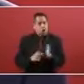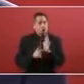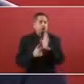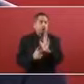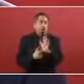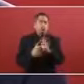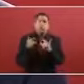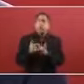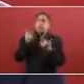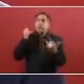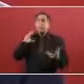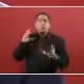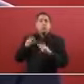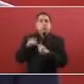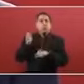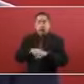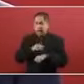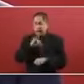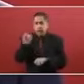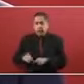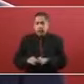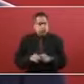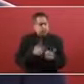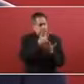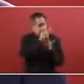en la historia de la administración pública, nunca.